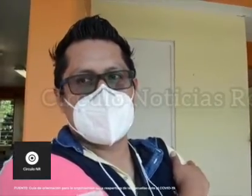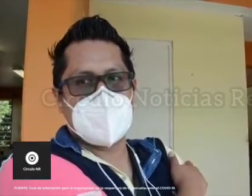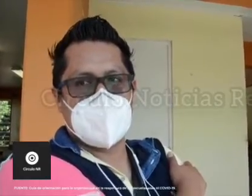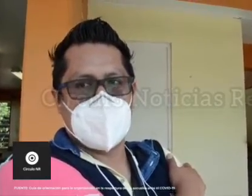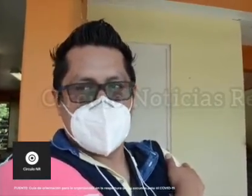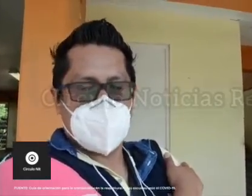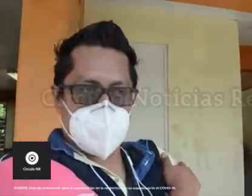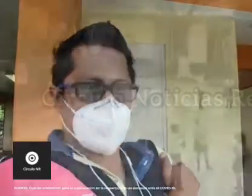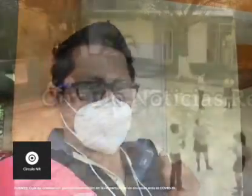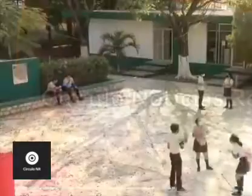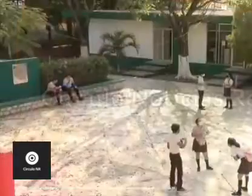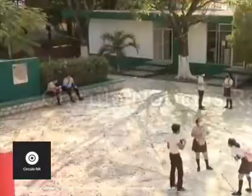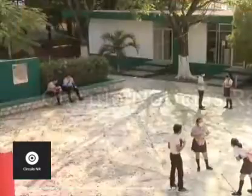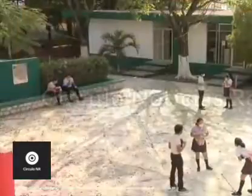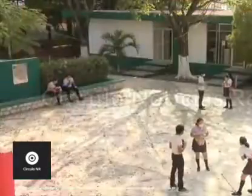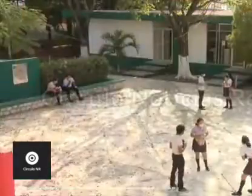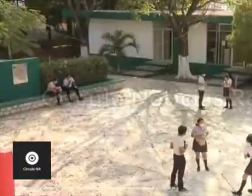de personas.